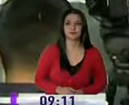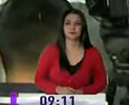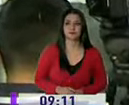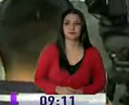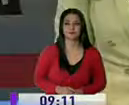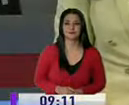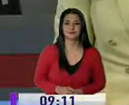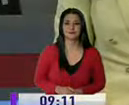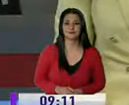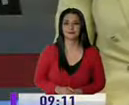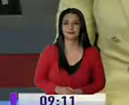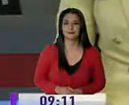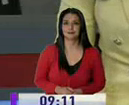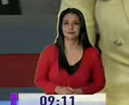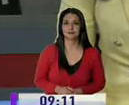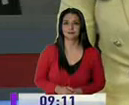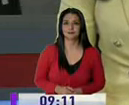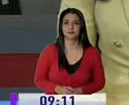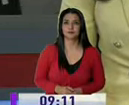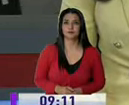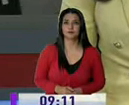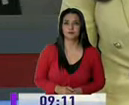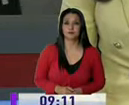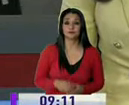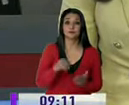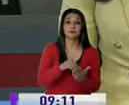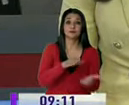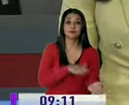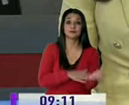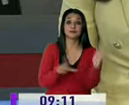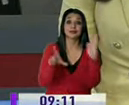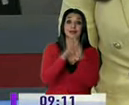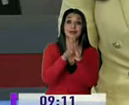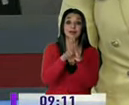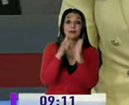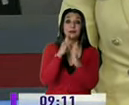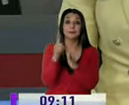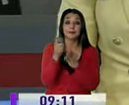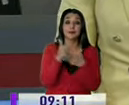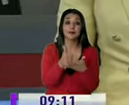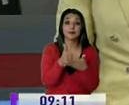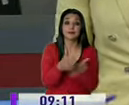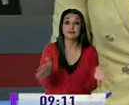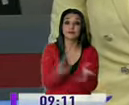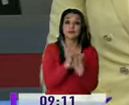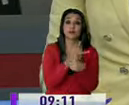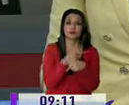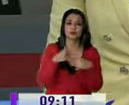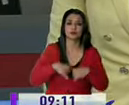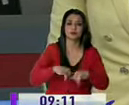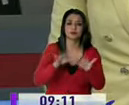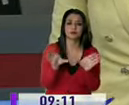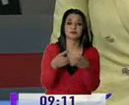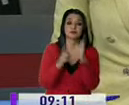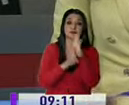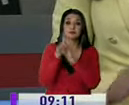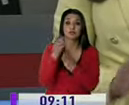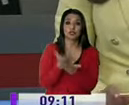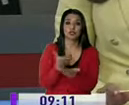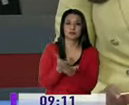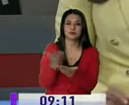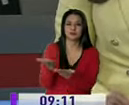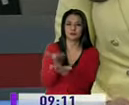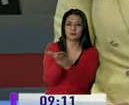Ostante. Avanza el tratamiento del proyecto de ley orgánica para el fomento productivo. La Comisión de Desarrollo Económico escuchó